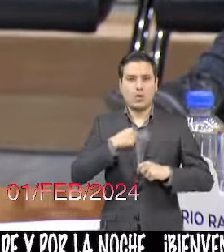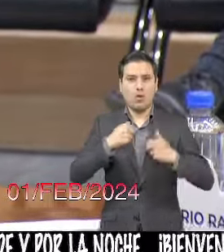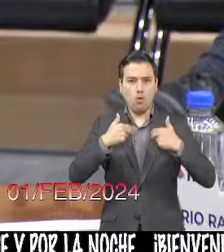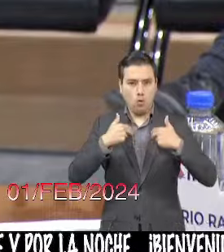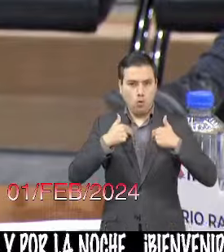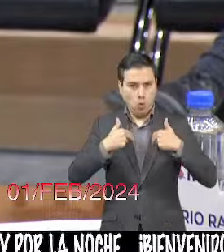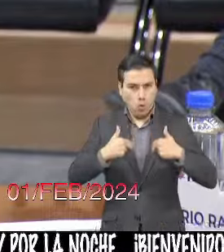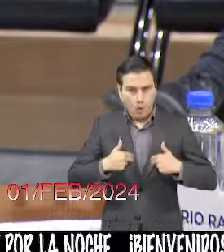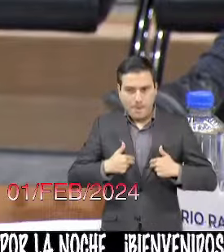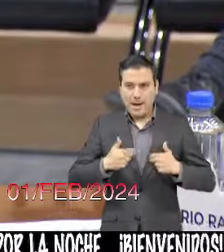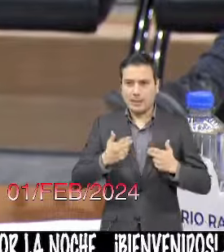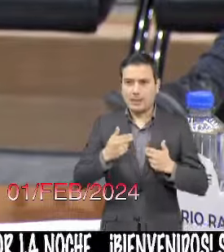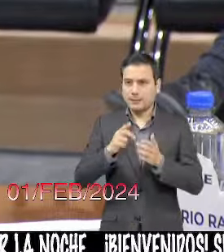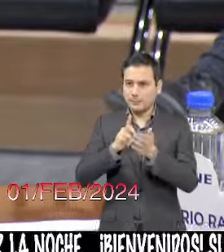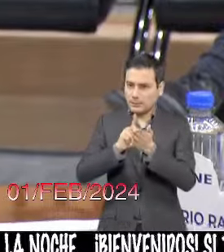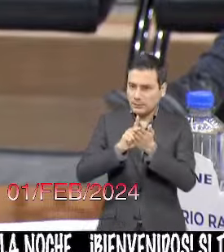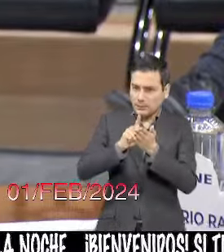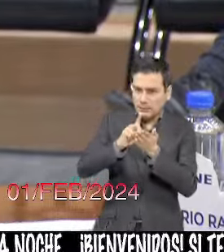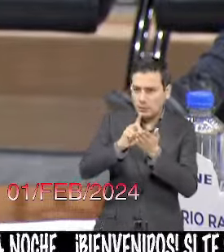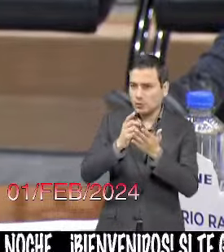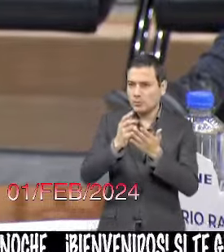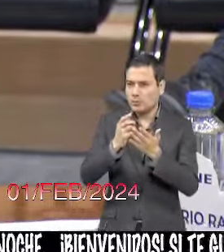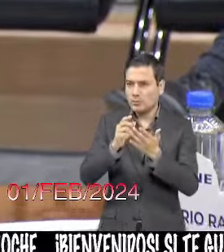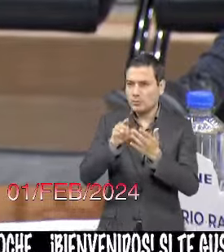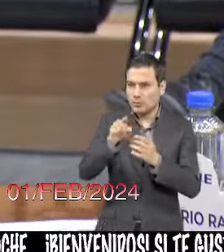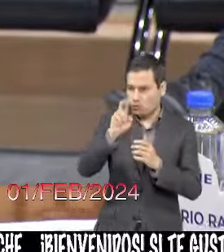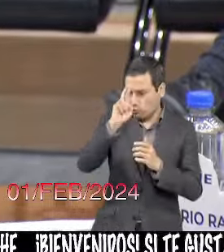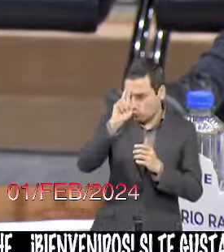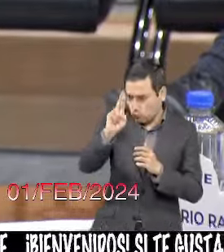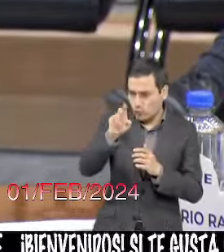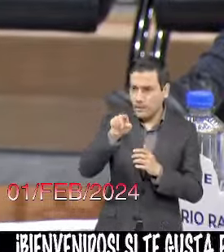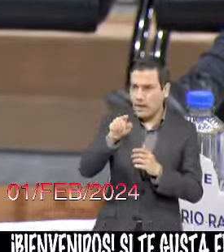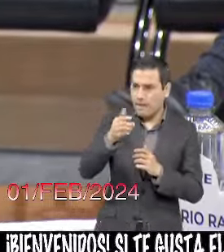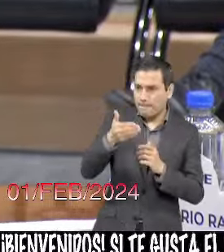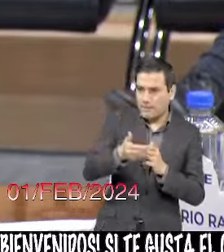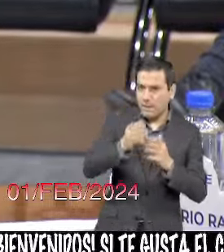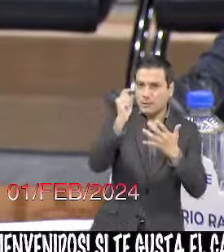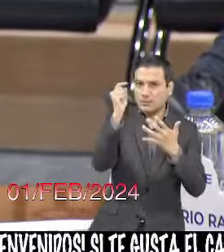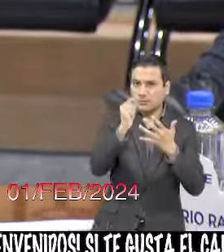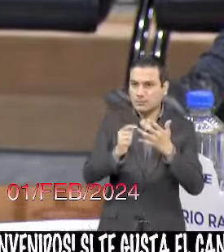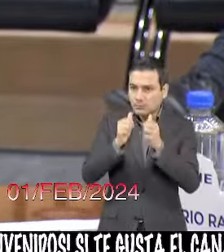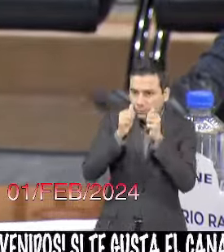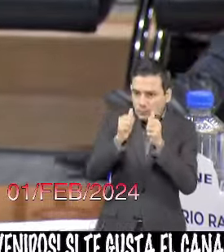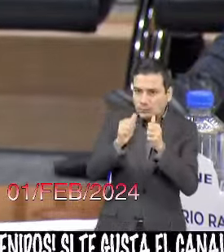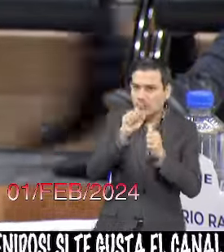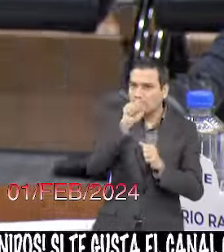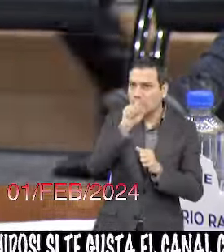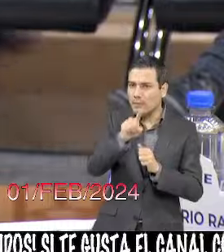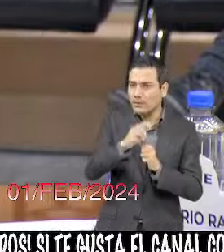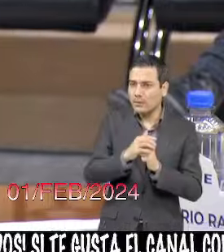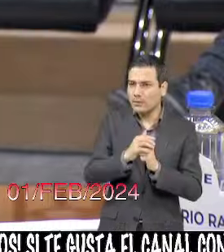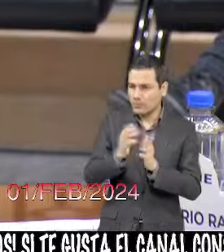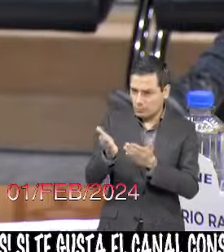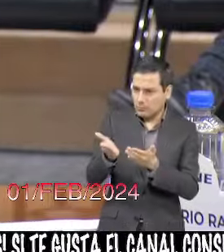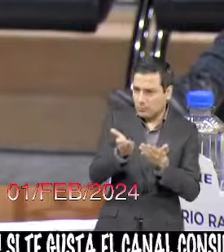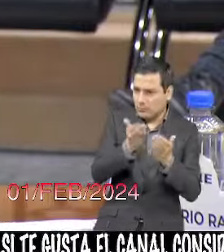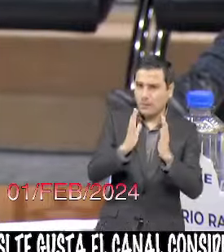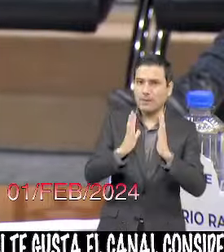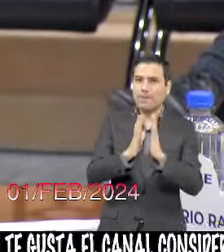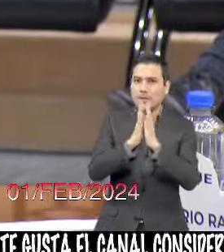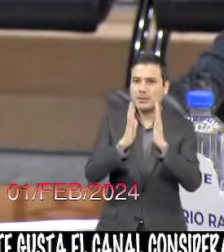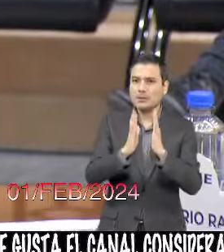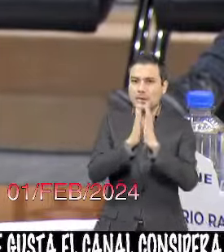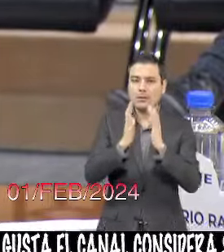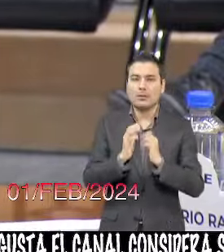y sus derechos fundamentales, de sus exigencias sociales y de su estilo de vida democrático, no la